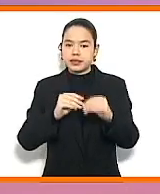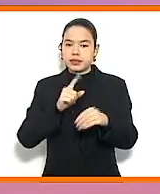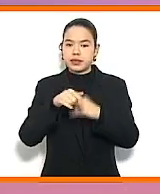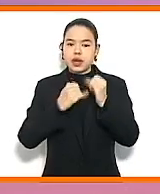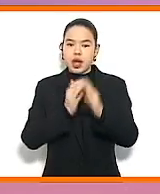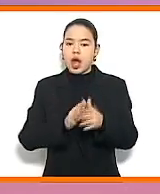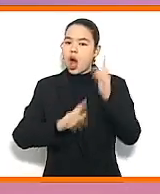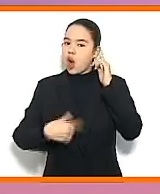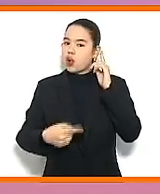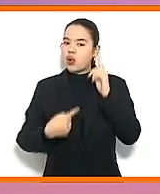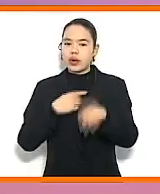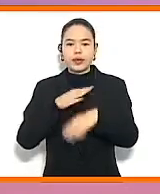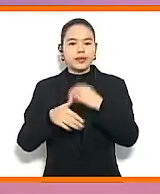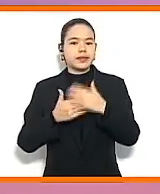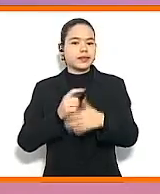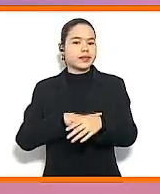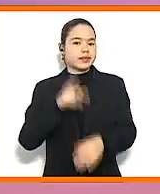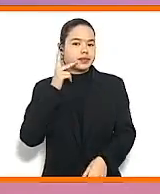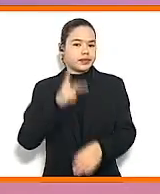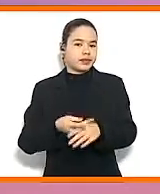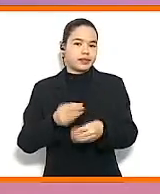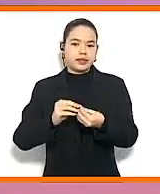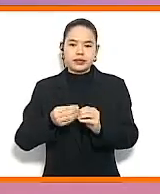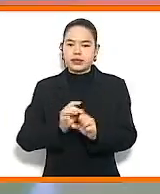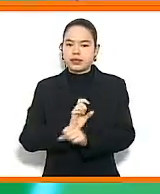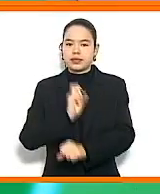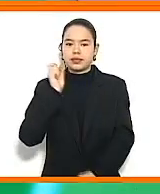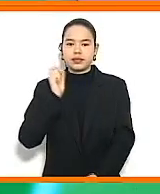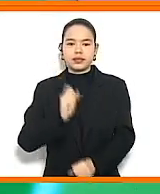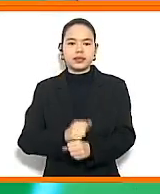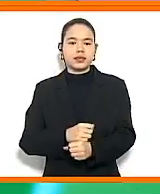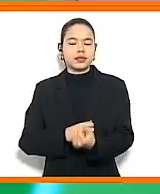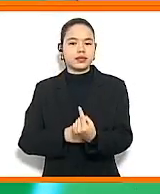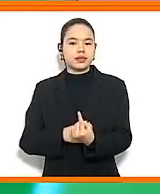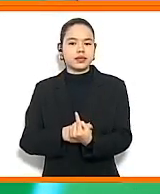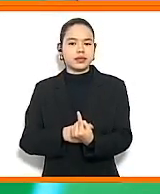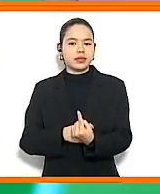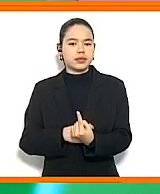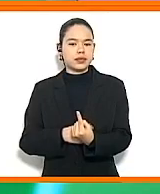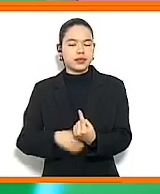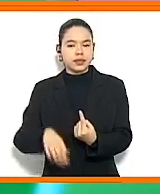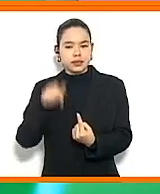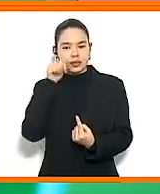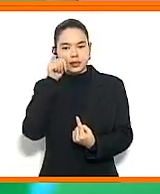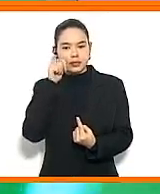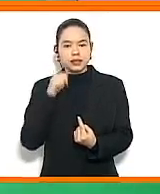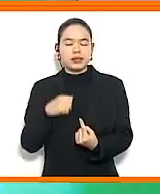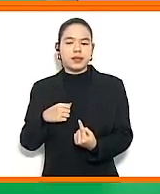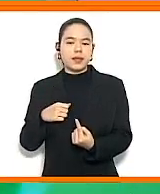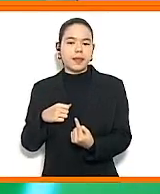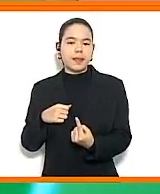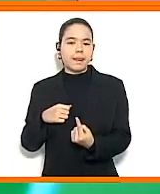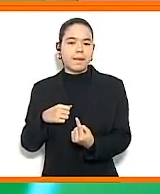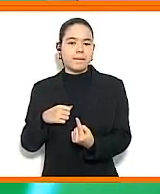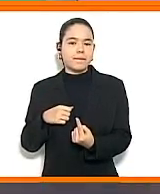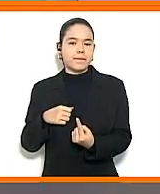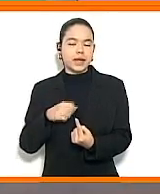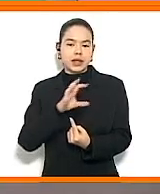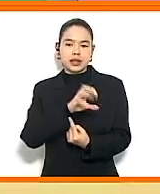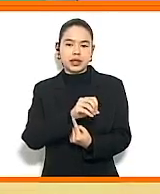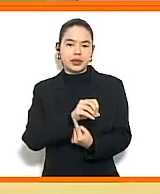deseo suerte. Vamos a conocer el primer dígito seleccionado y este es... Atentos, porque este es el